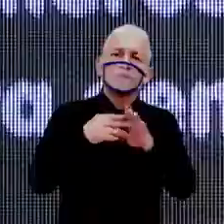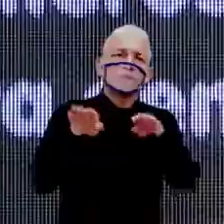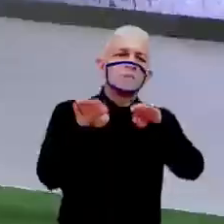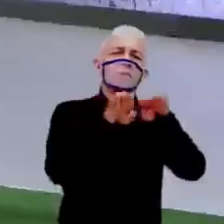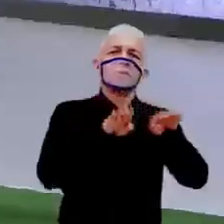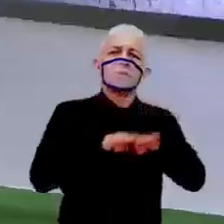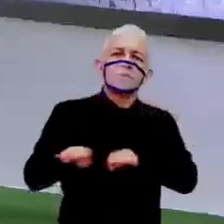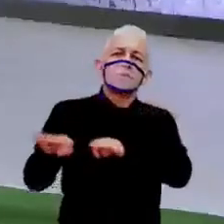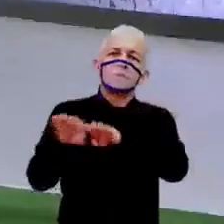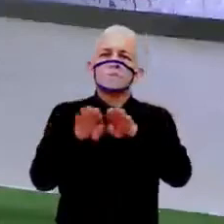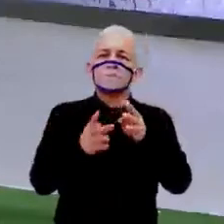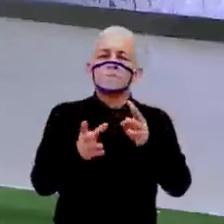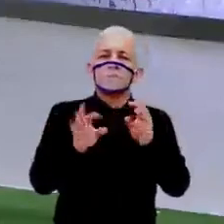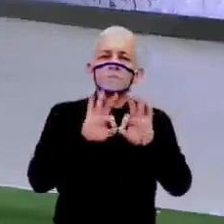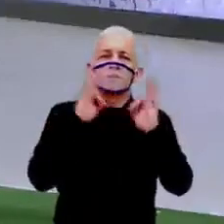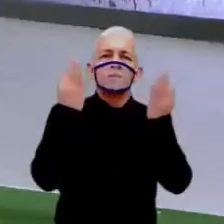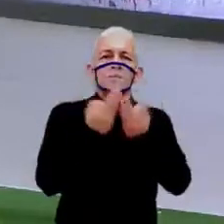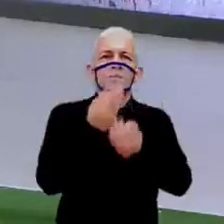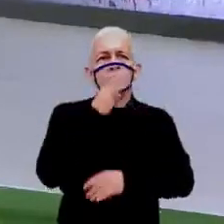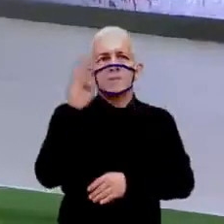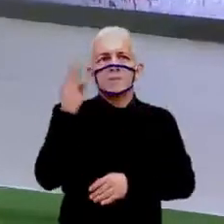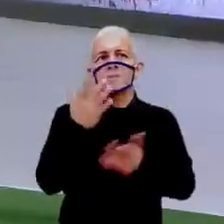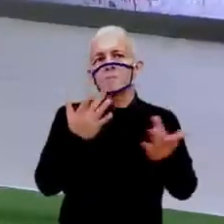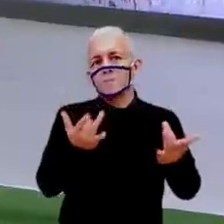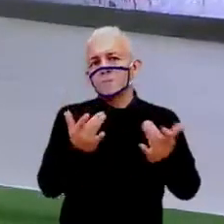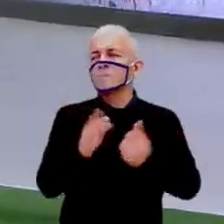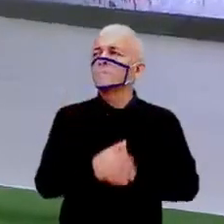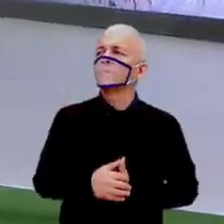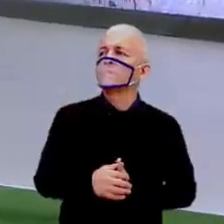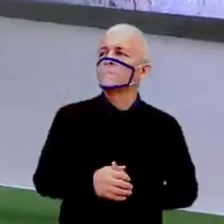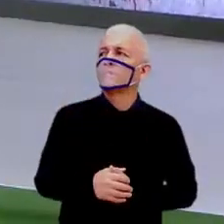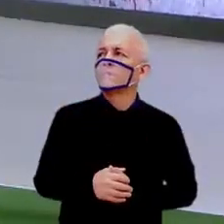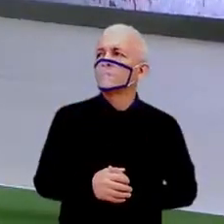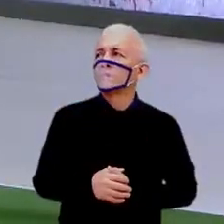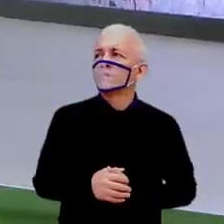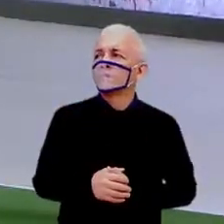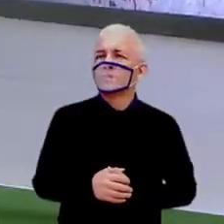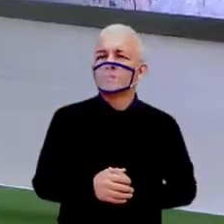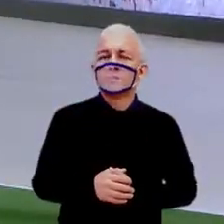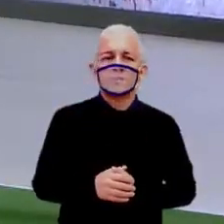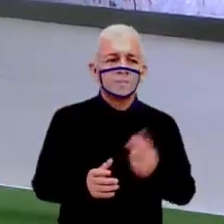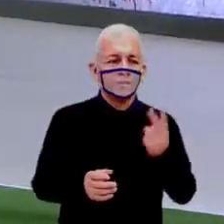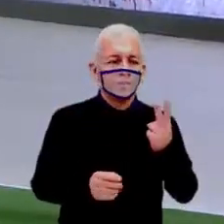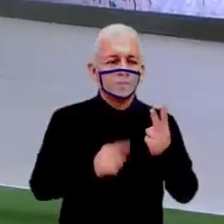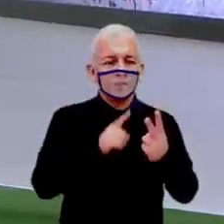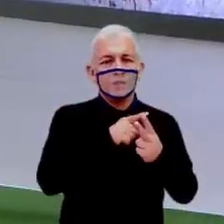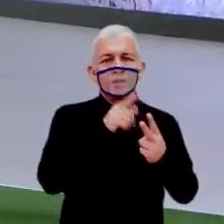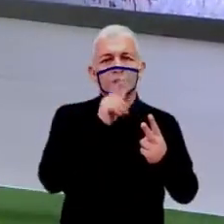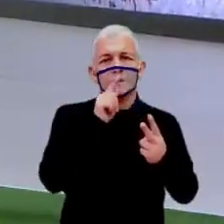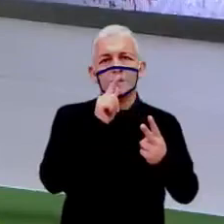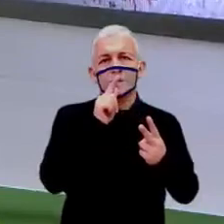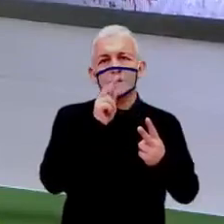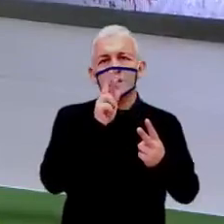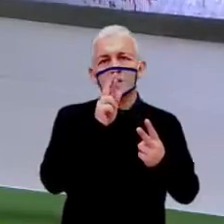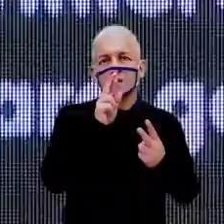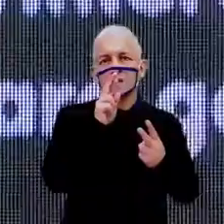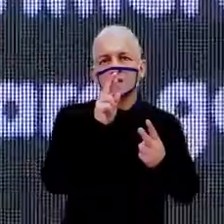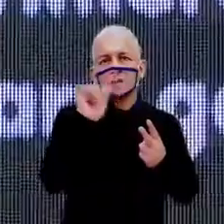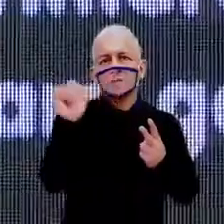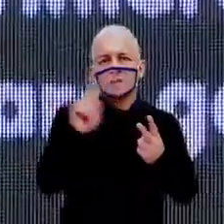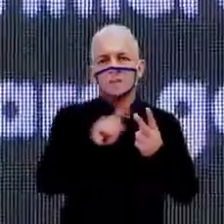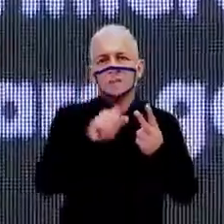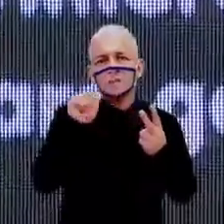equidad y muchas de las familias de Barranquilla lo están esperando. Entre Rafa y Alberto, yo creo que ellos tienen los programas